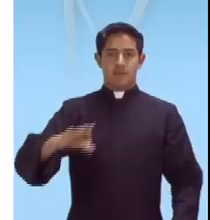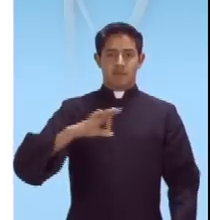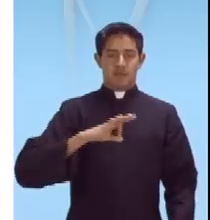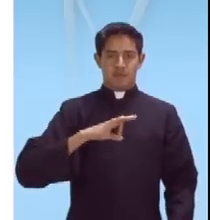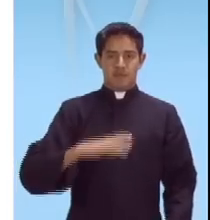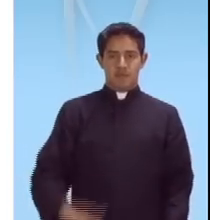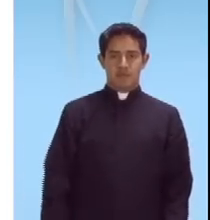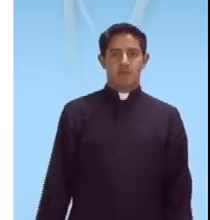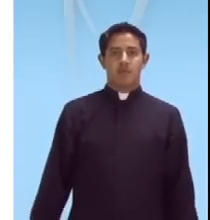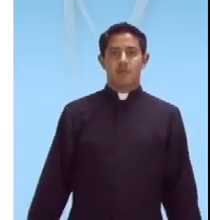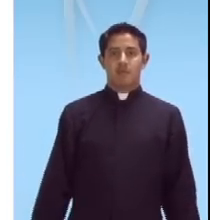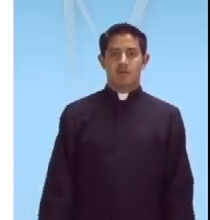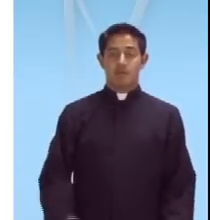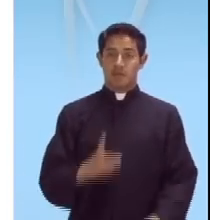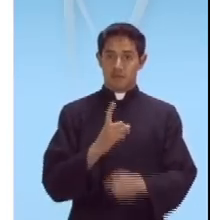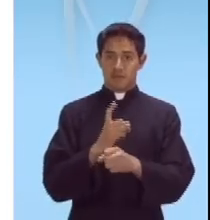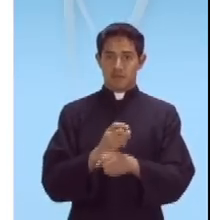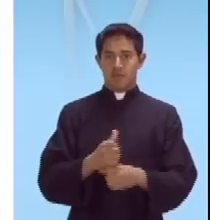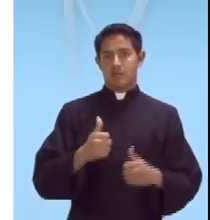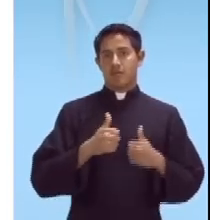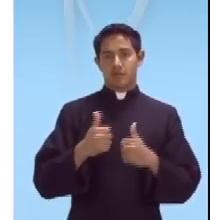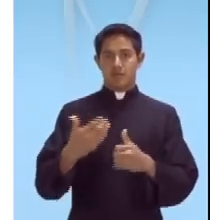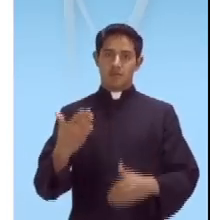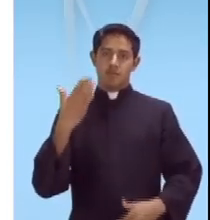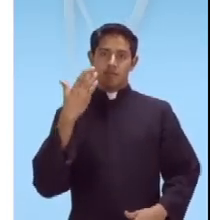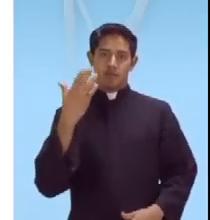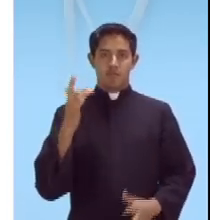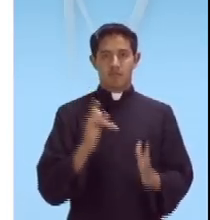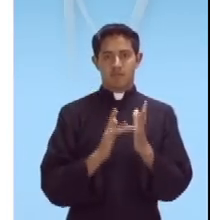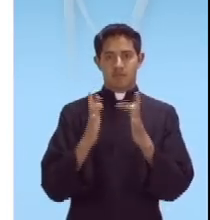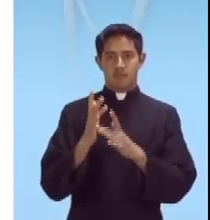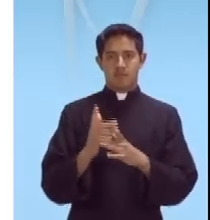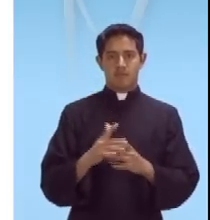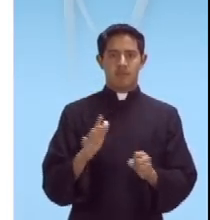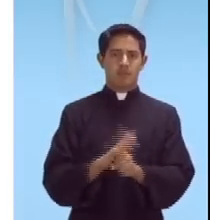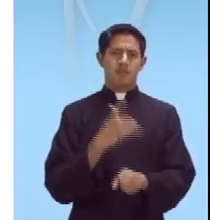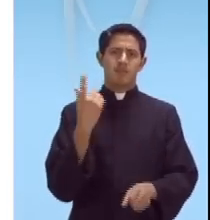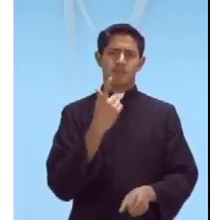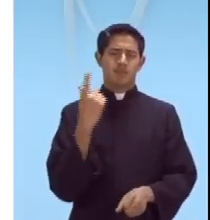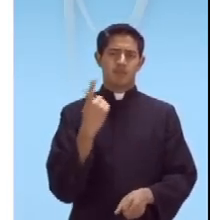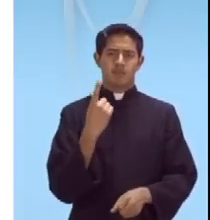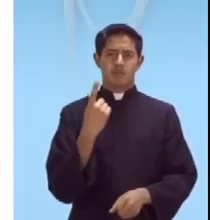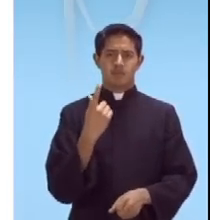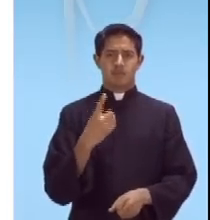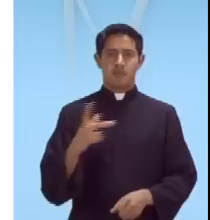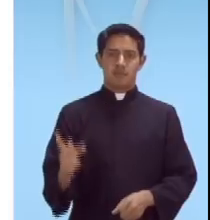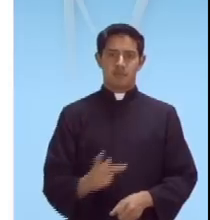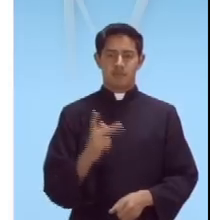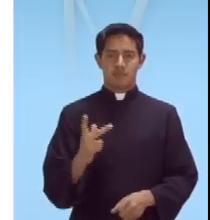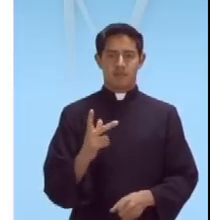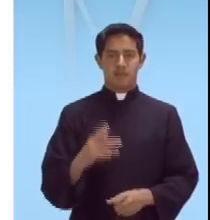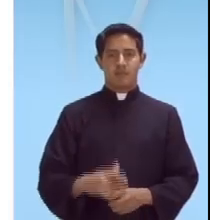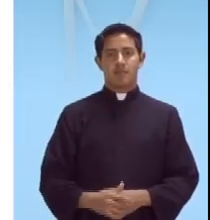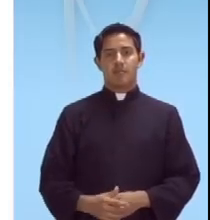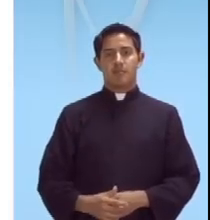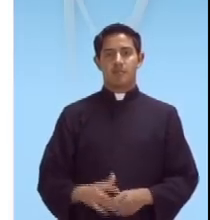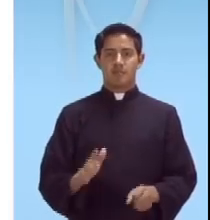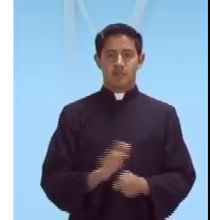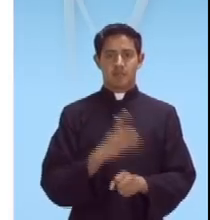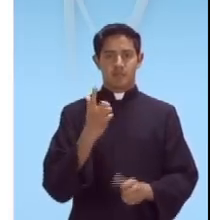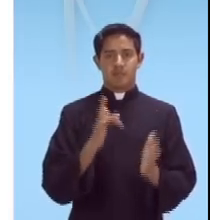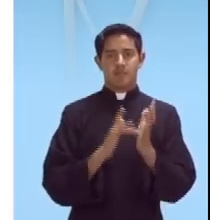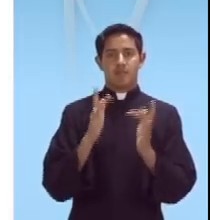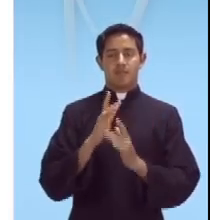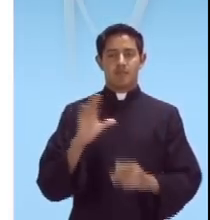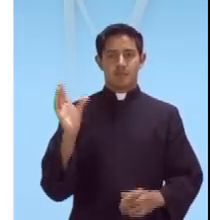¿Por qué? Porque los mismos apóstoles, al estar acompañando a Jesús en este ministerio, en